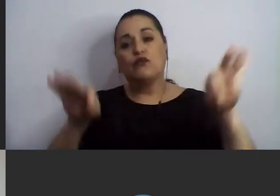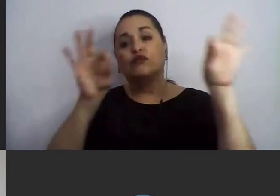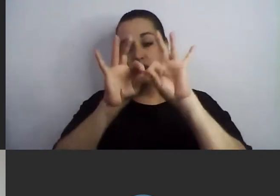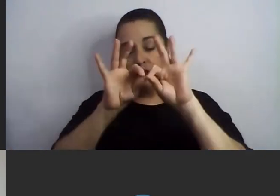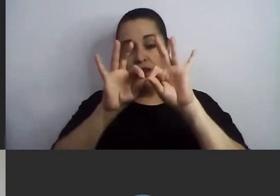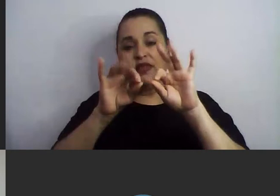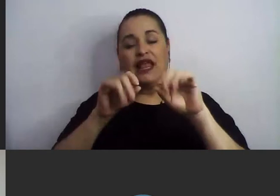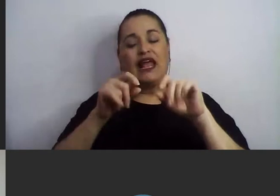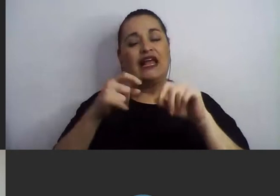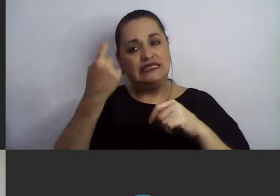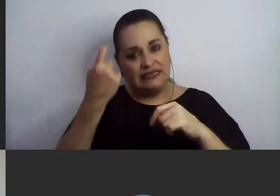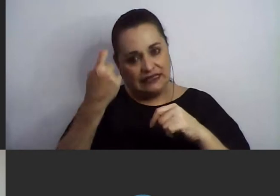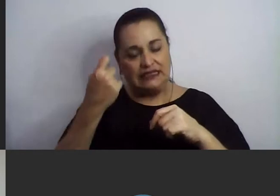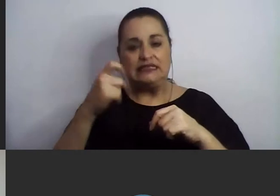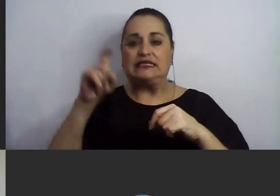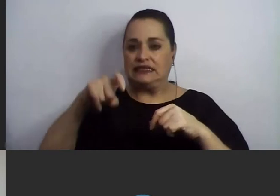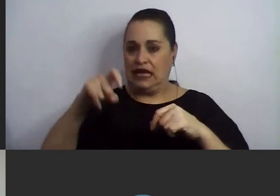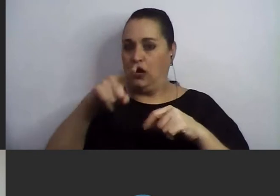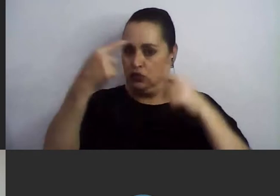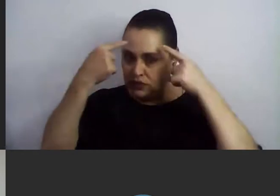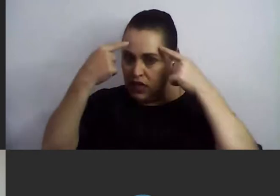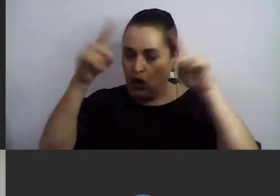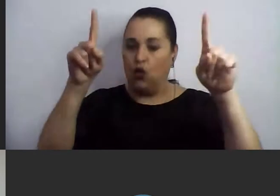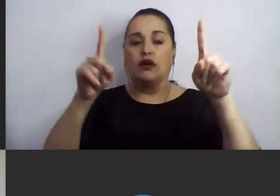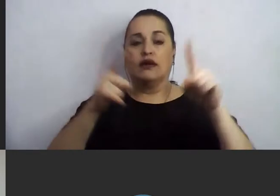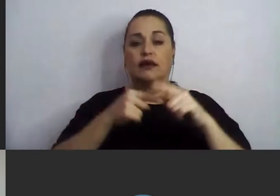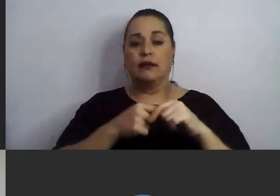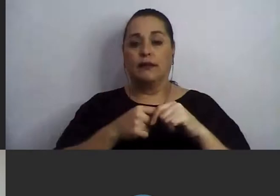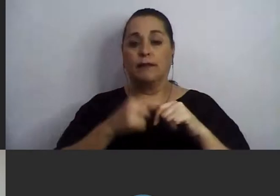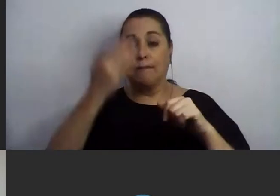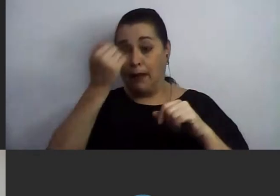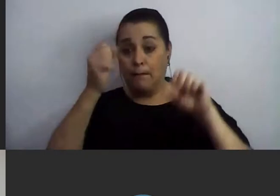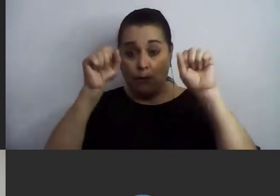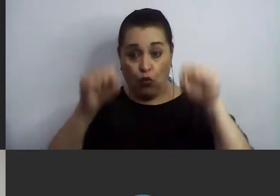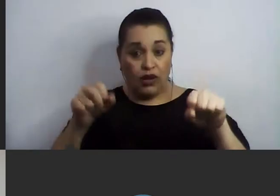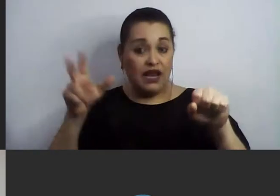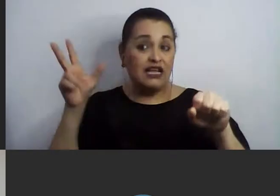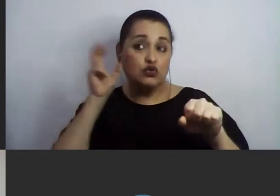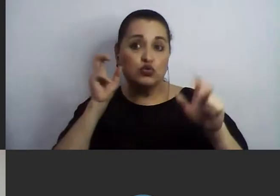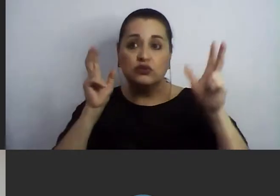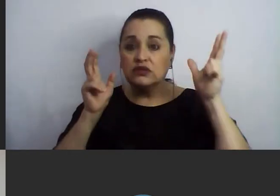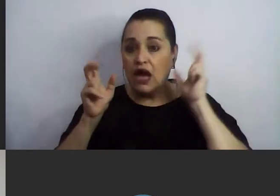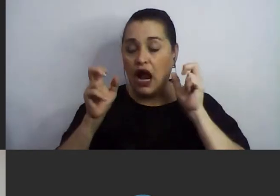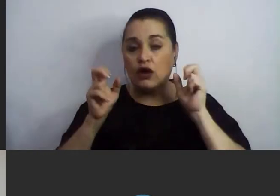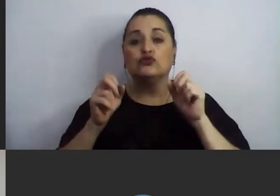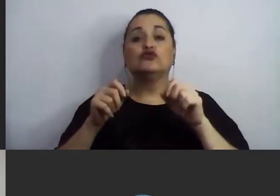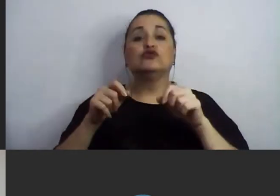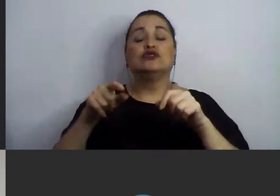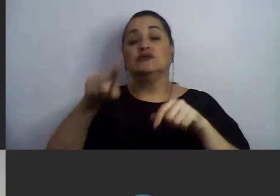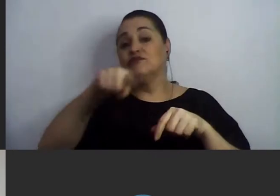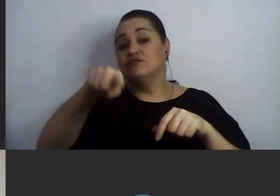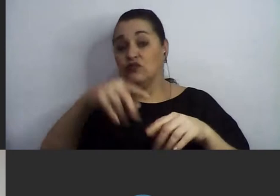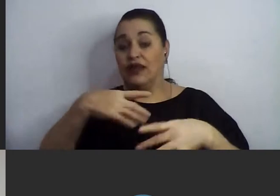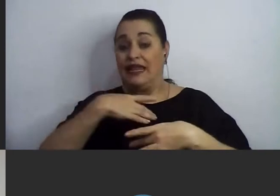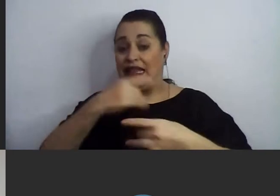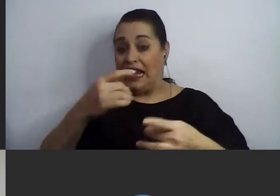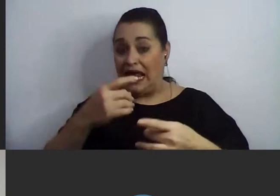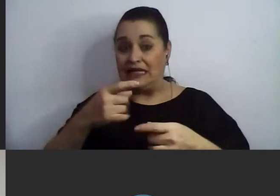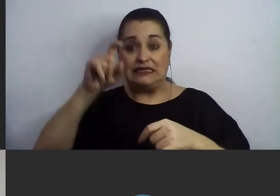indispensable que eso se logre para poder escucharlos y que sus intereses y sus